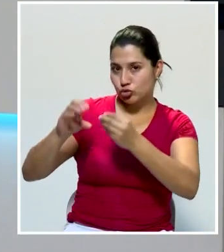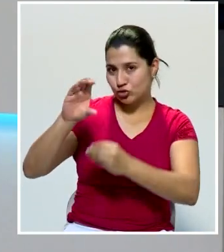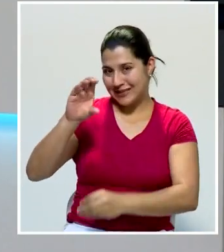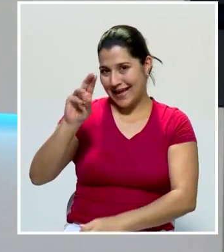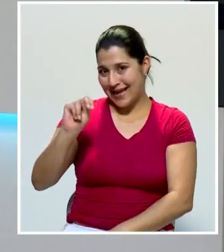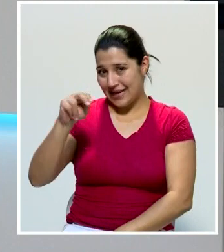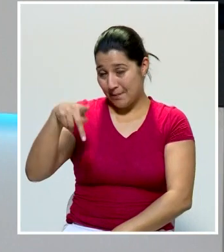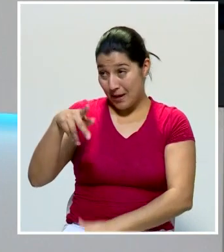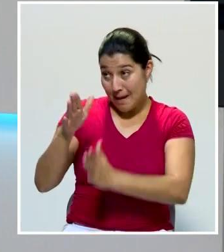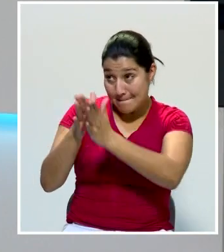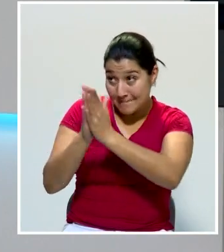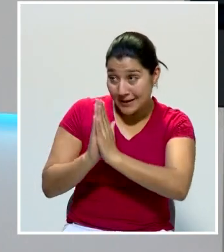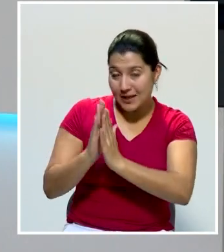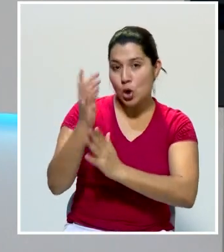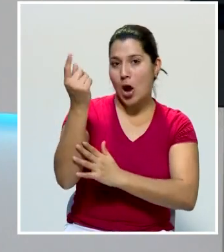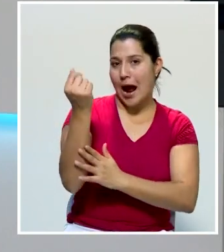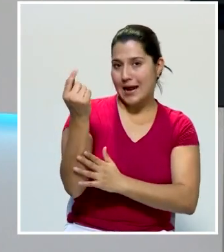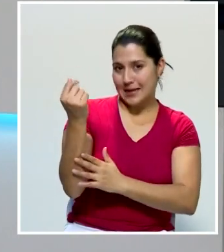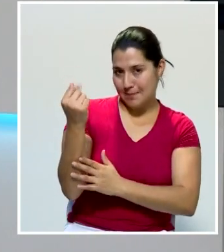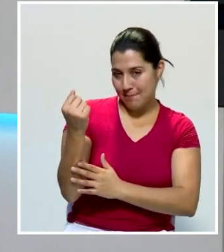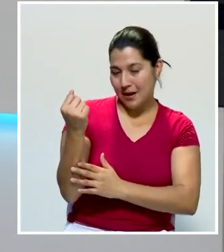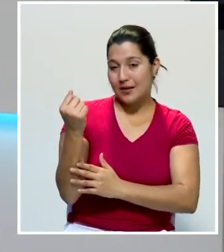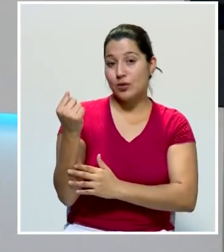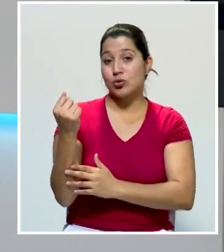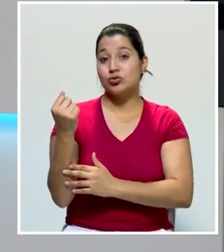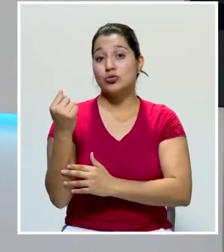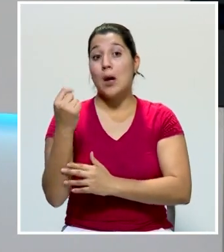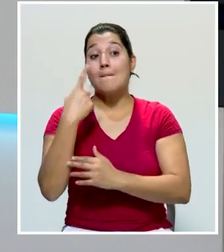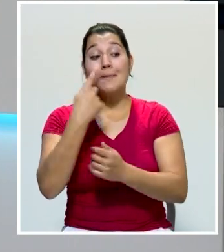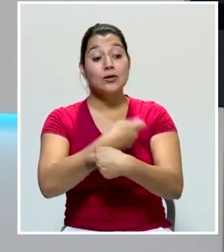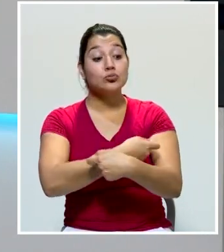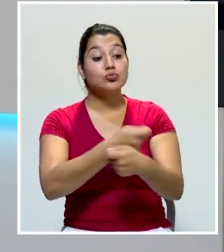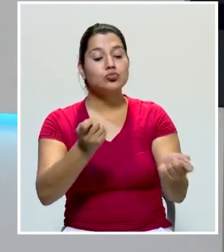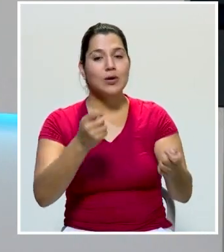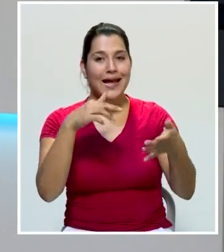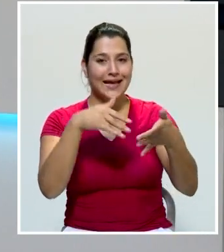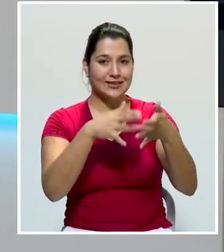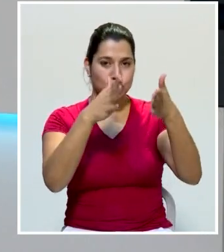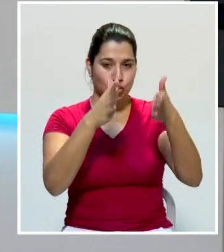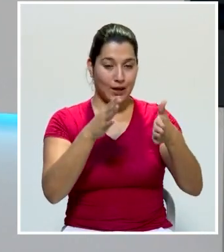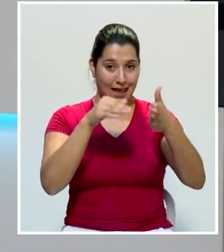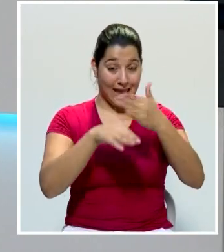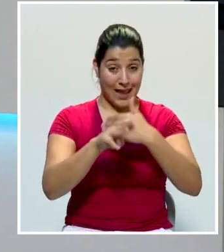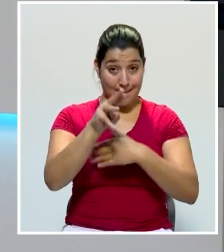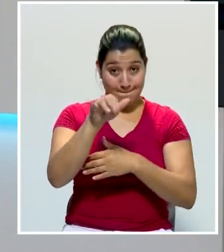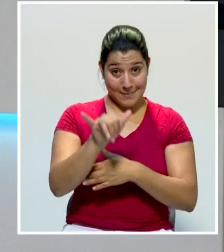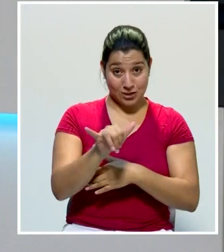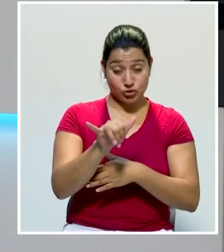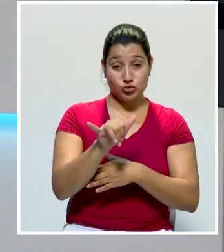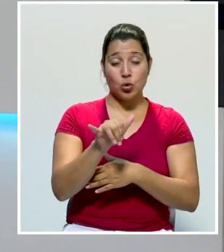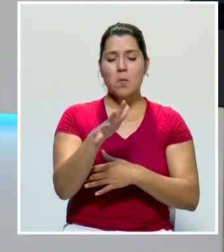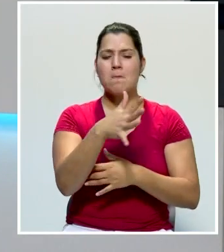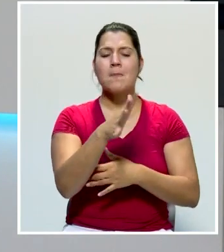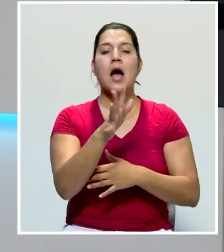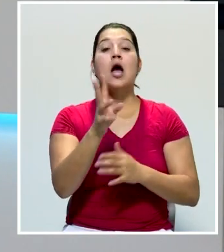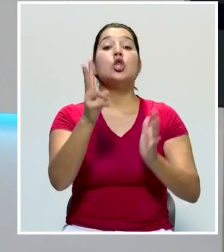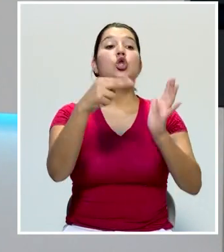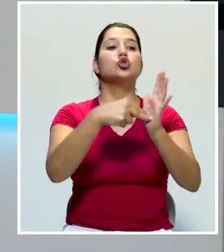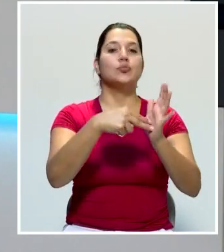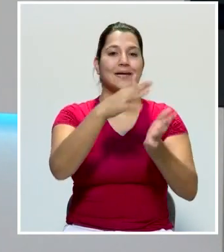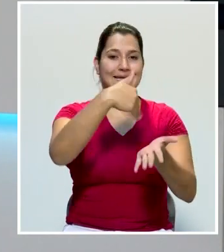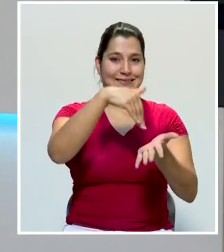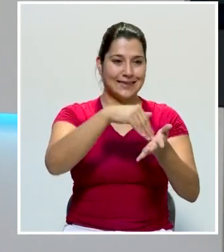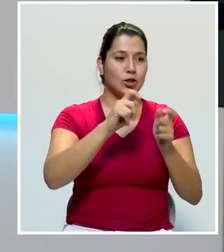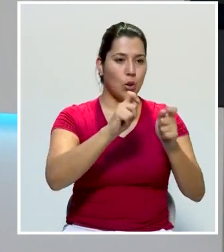alimentos que serían distribuidos a estudiantes en mayo. En total, más de 2.000 centros educativos recibieron